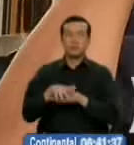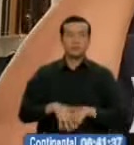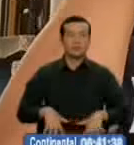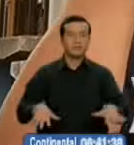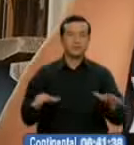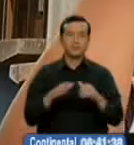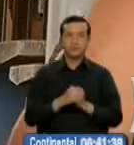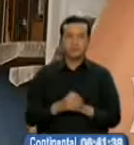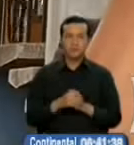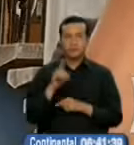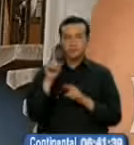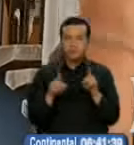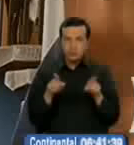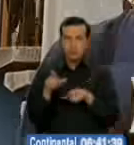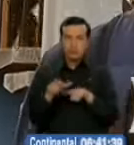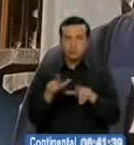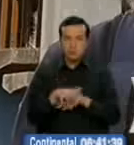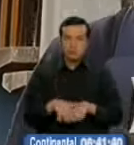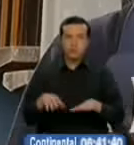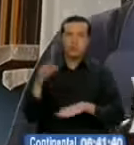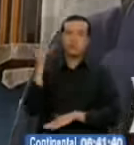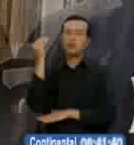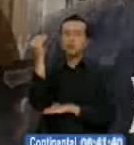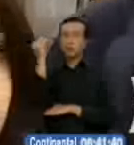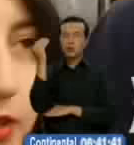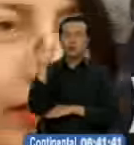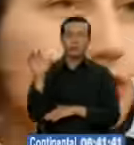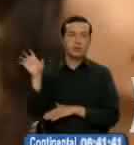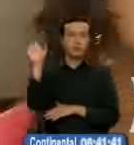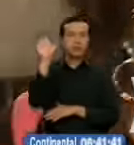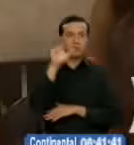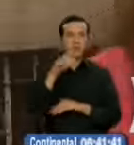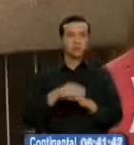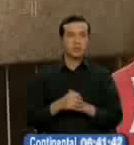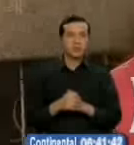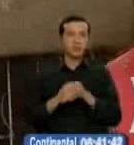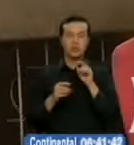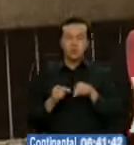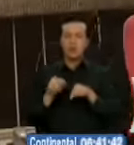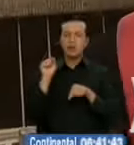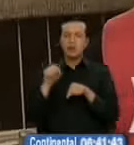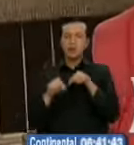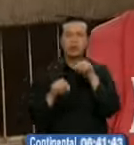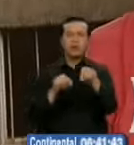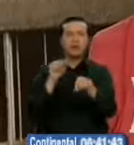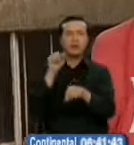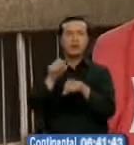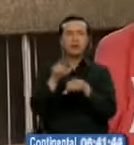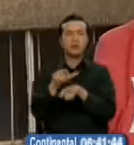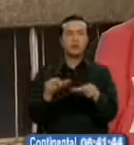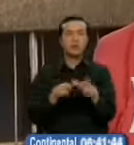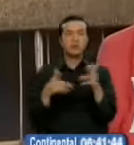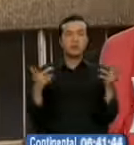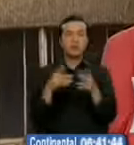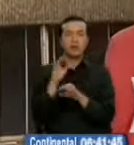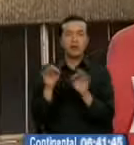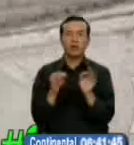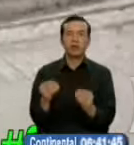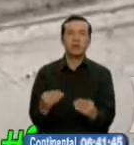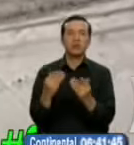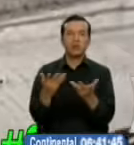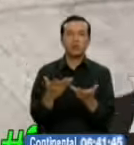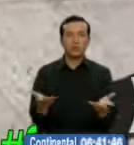que lugares medio importantes, monumentos, cosas así. Igual es unos lugares donde les regalan